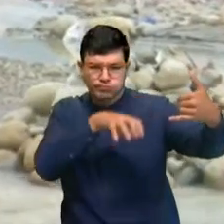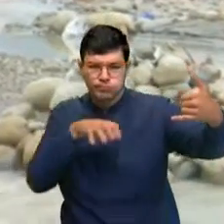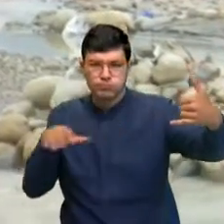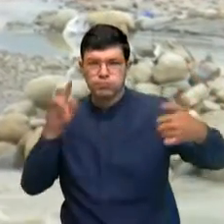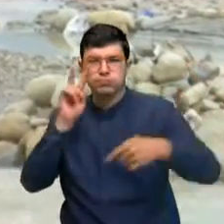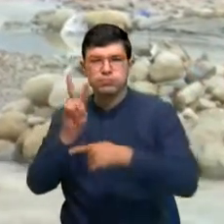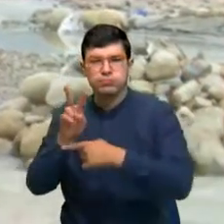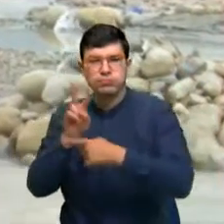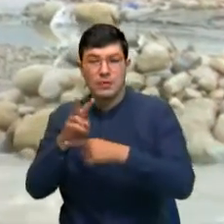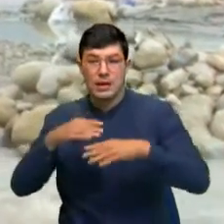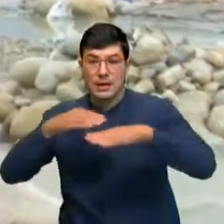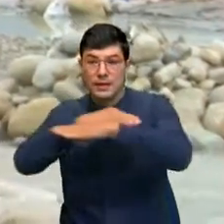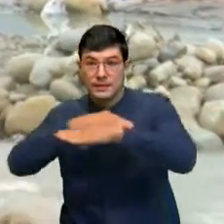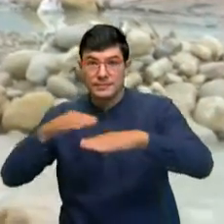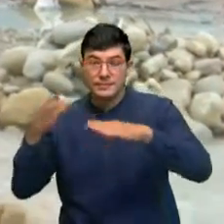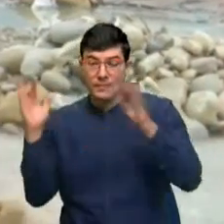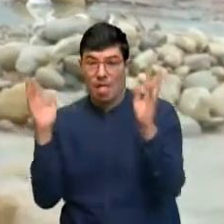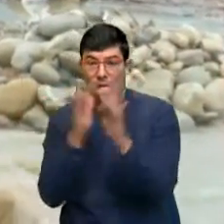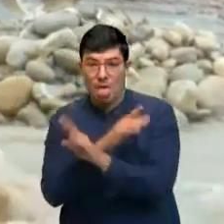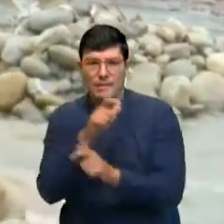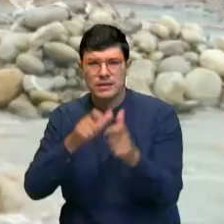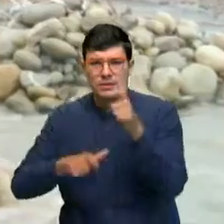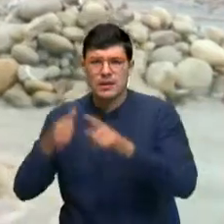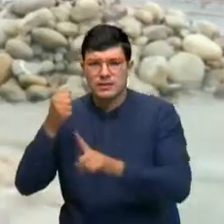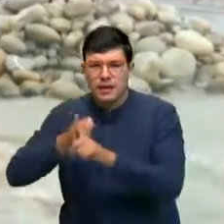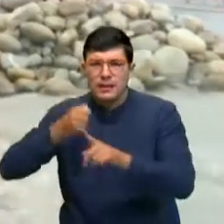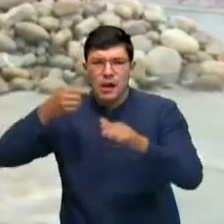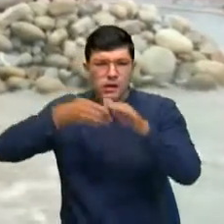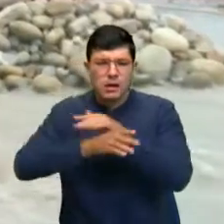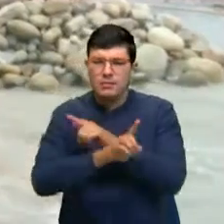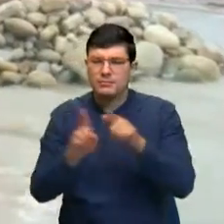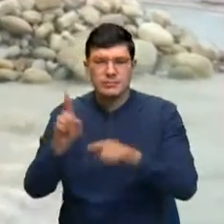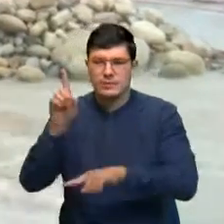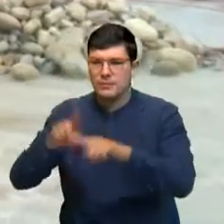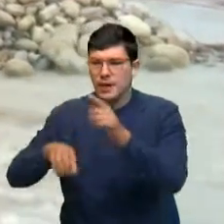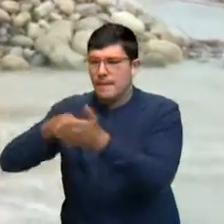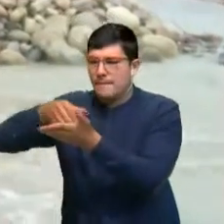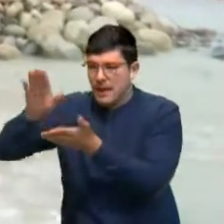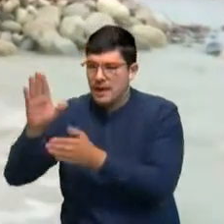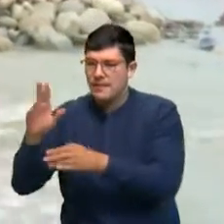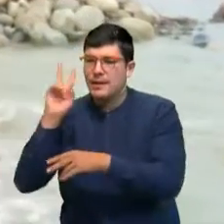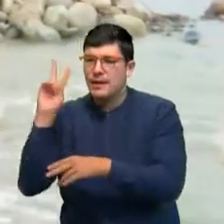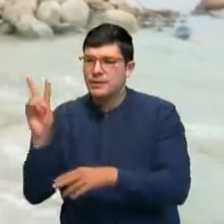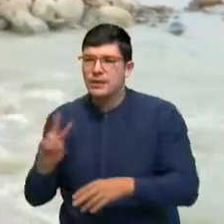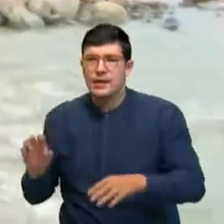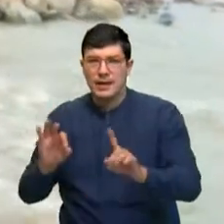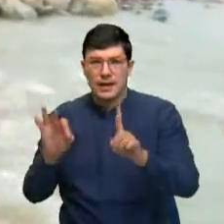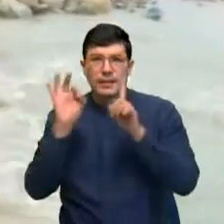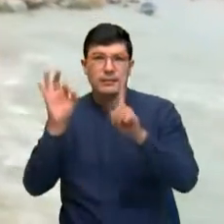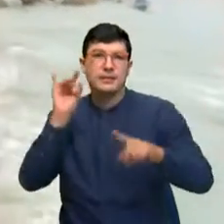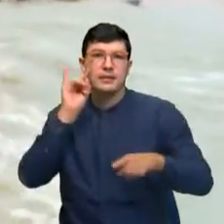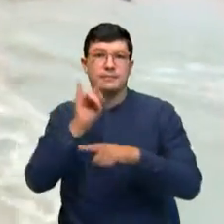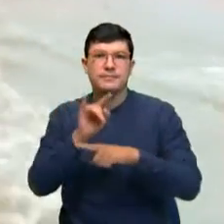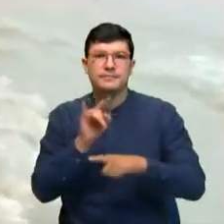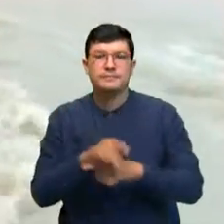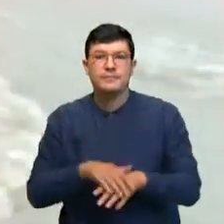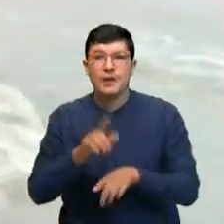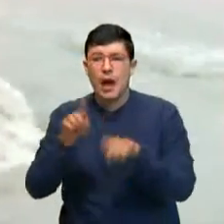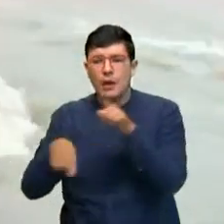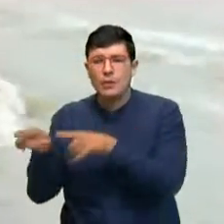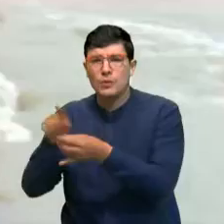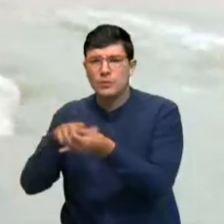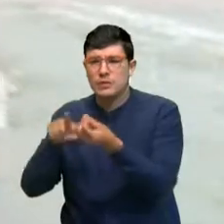específicamente hay personas que han tratado de ingresar a colombia pero son devueltos hacia su país garantizando la seguridad solamente casos